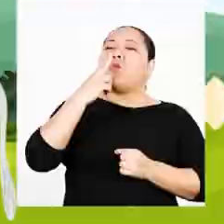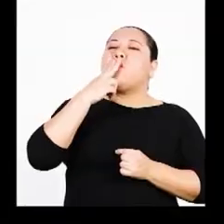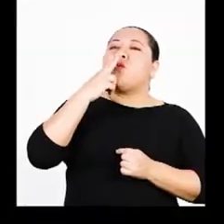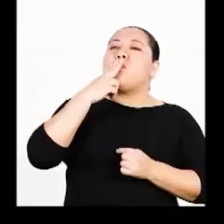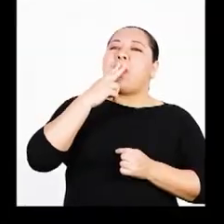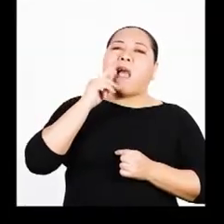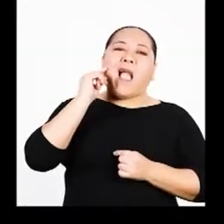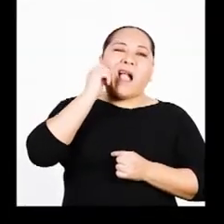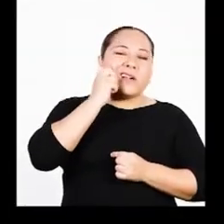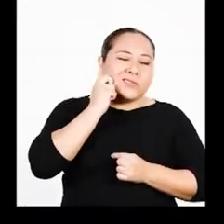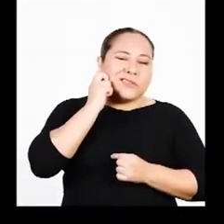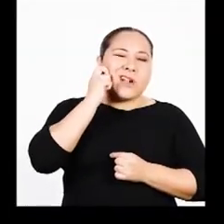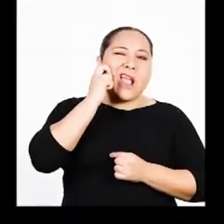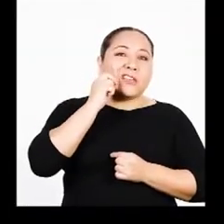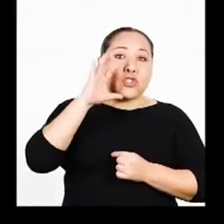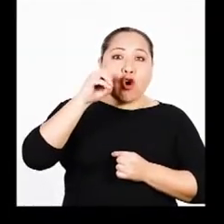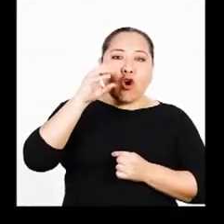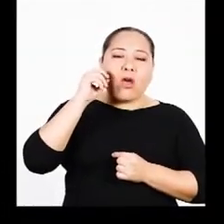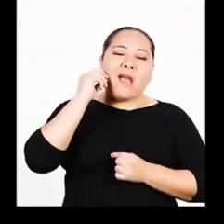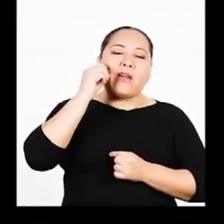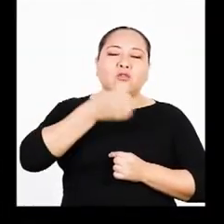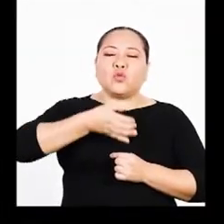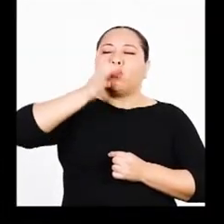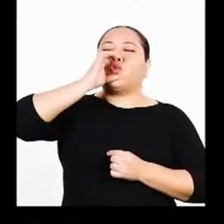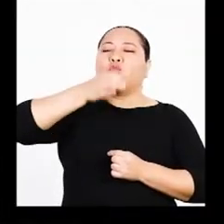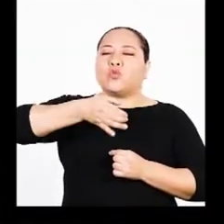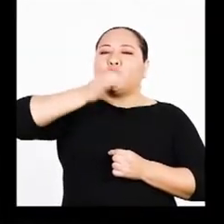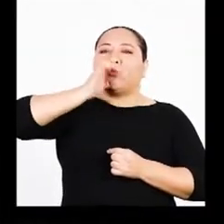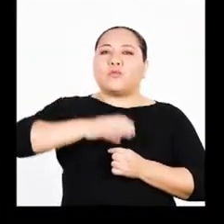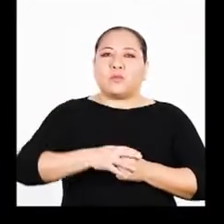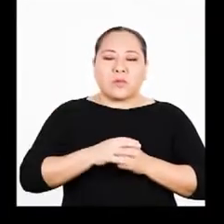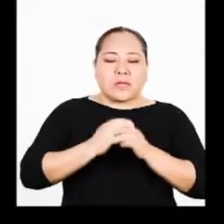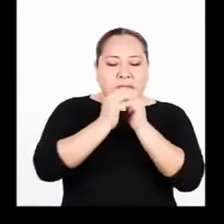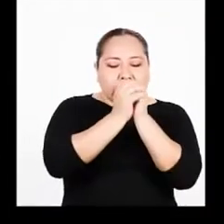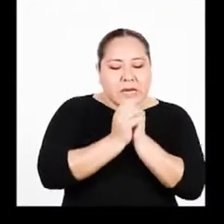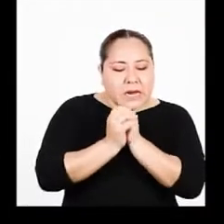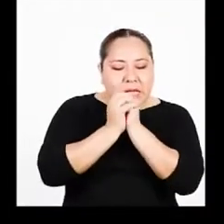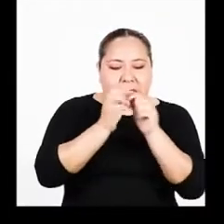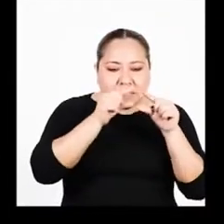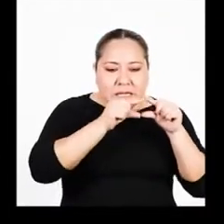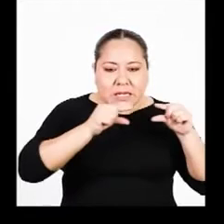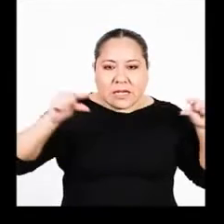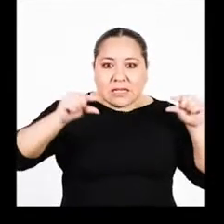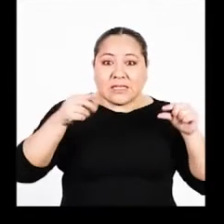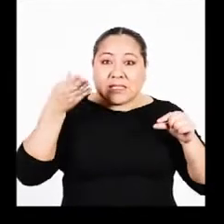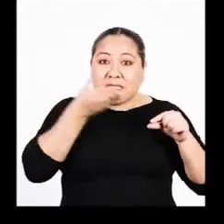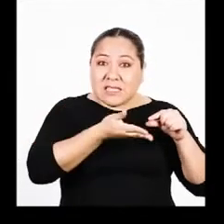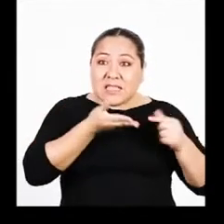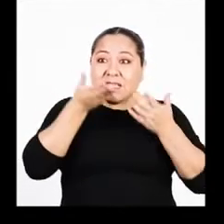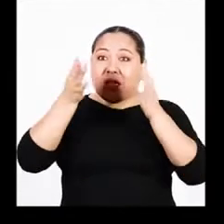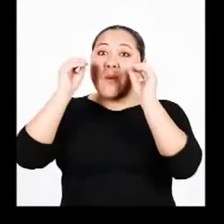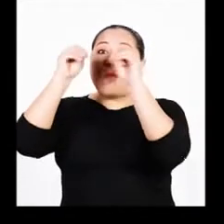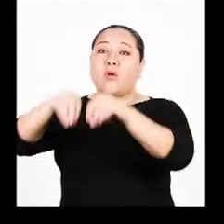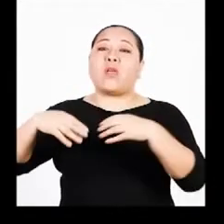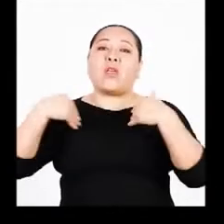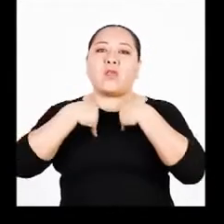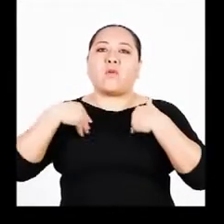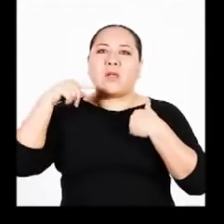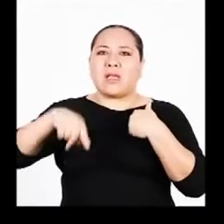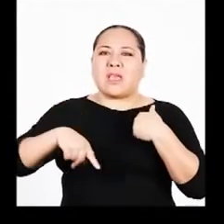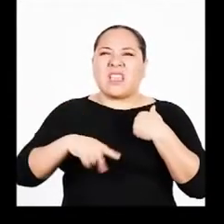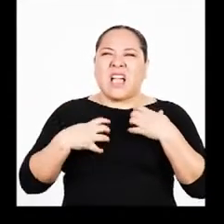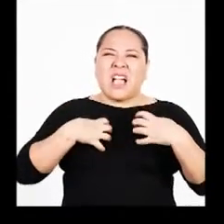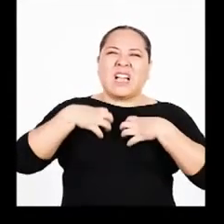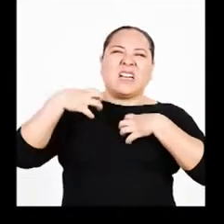cigarro, mascando coca, tomando. Se vela las cintas para los animales, para que no